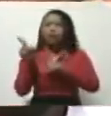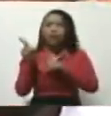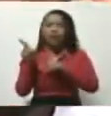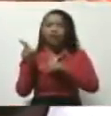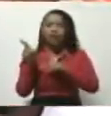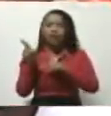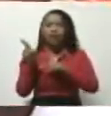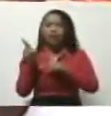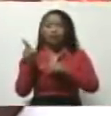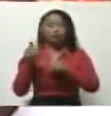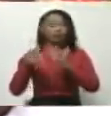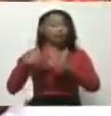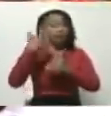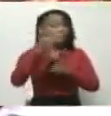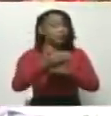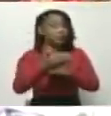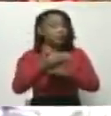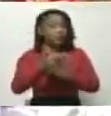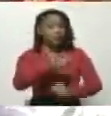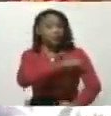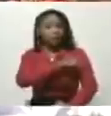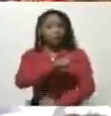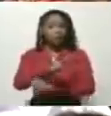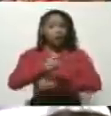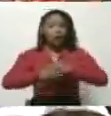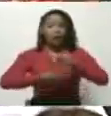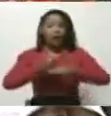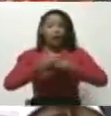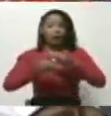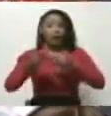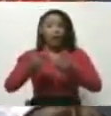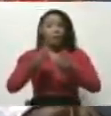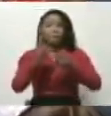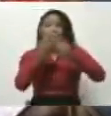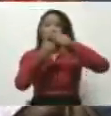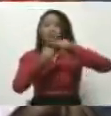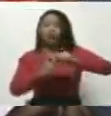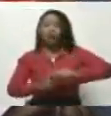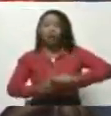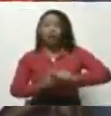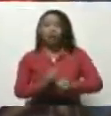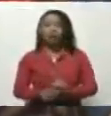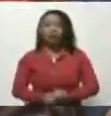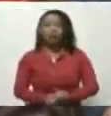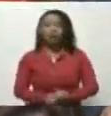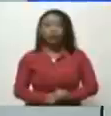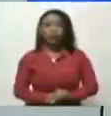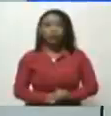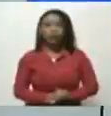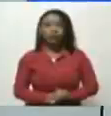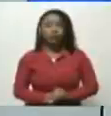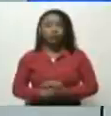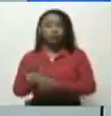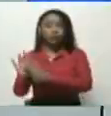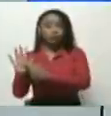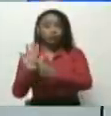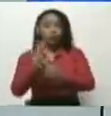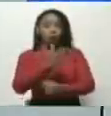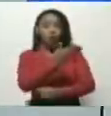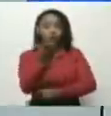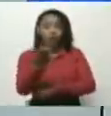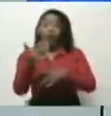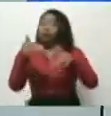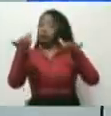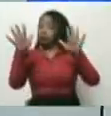concomitante y posterior de la ejecución del presupuesto. Hay que señalarles a ustedes que incluso